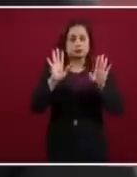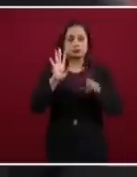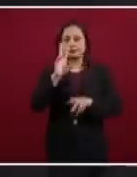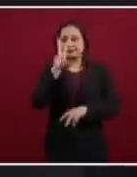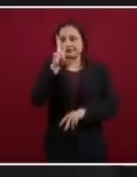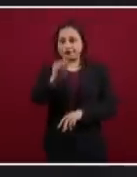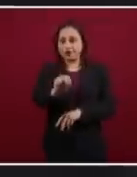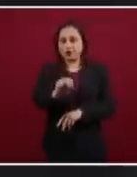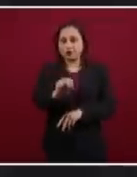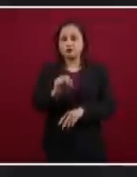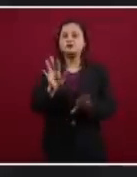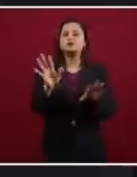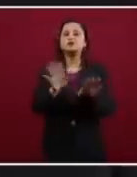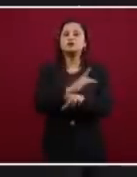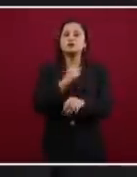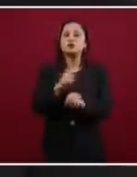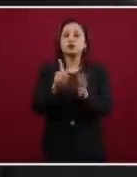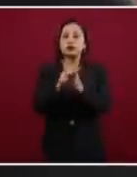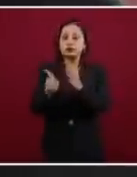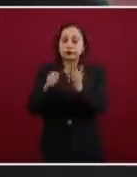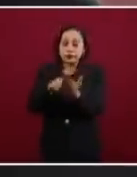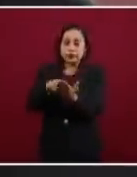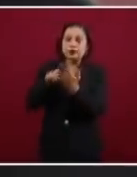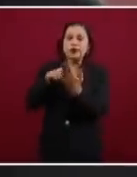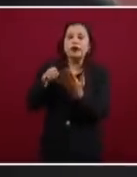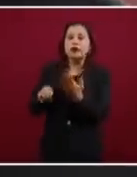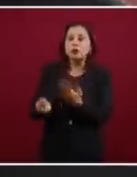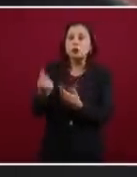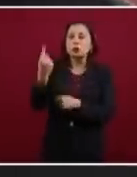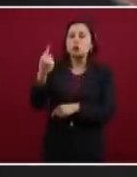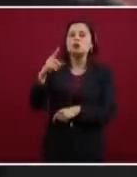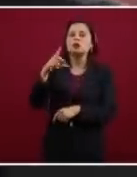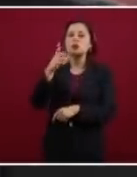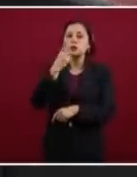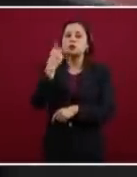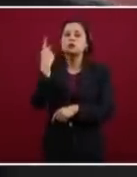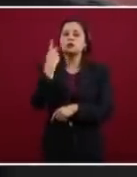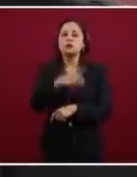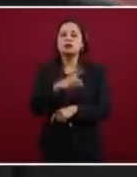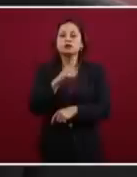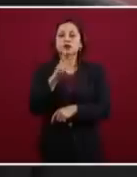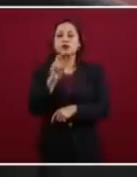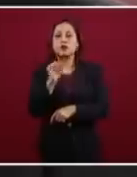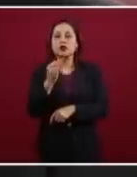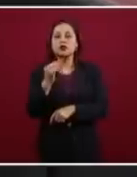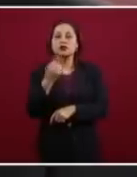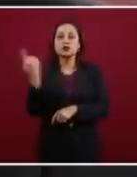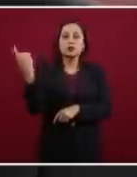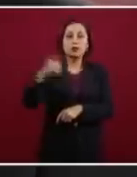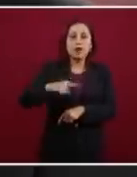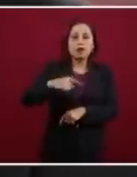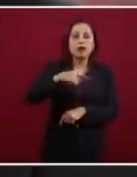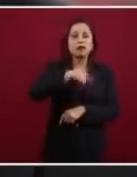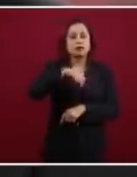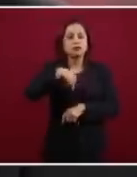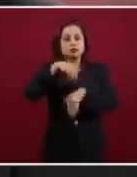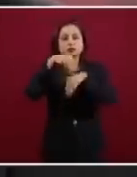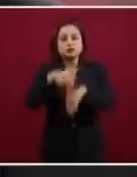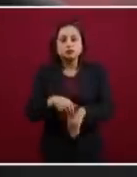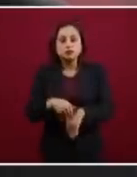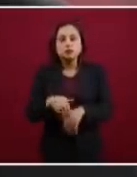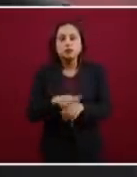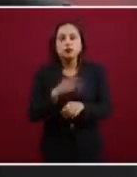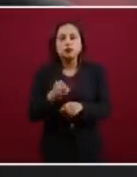sale hasta en la portada de que nos instruyeron ya esté y que por eso ese